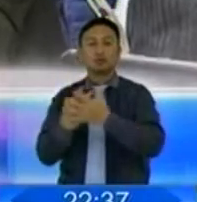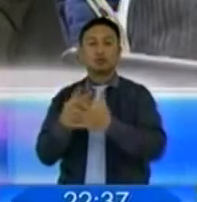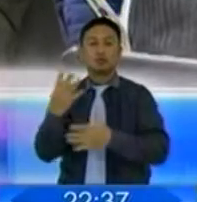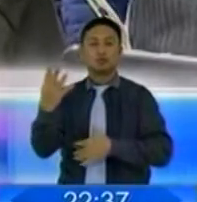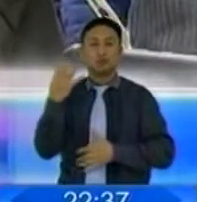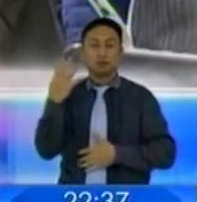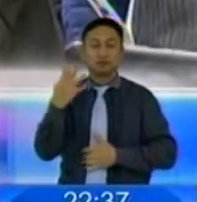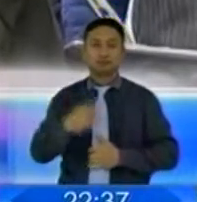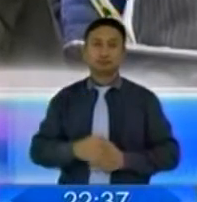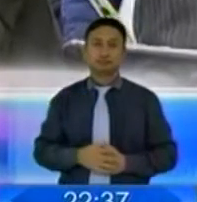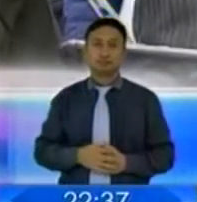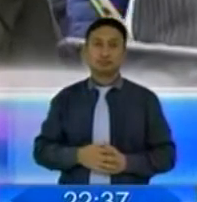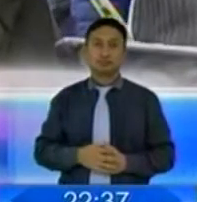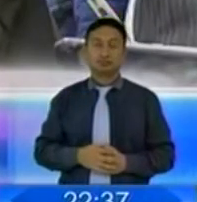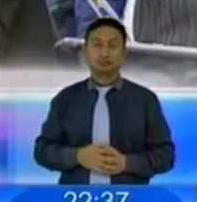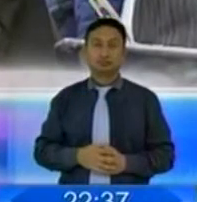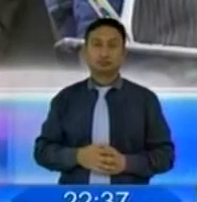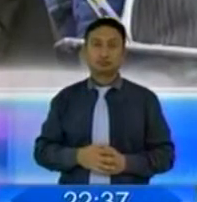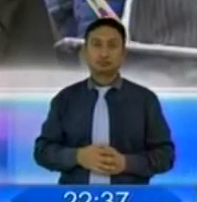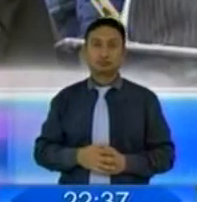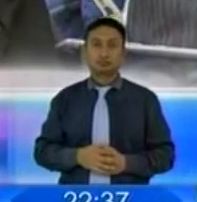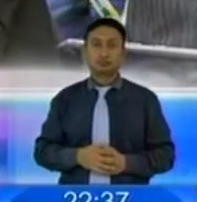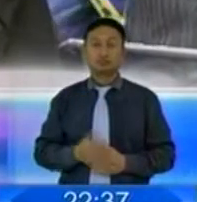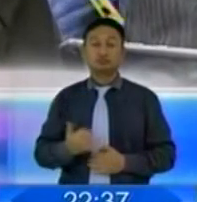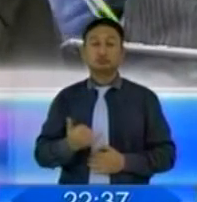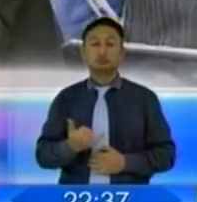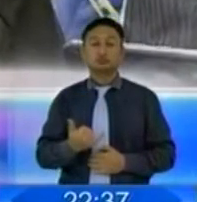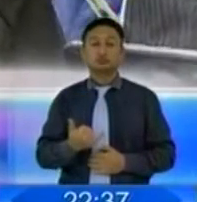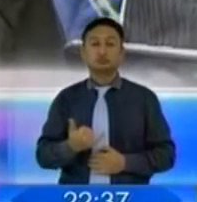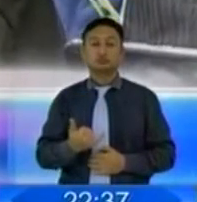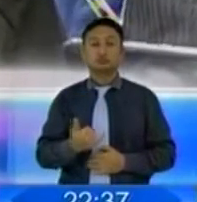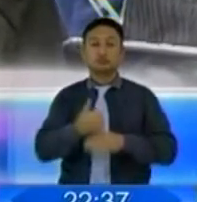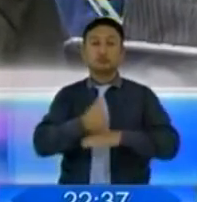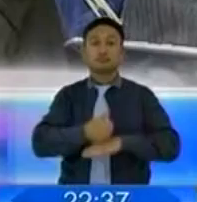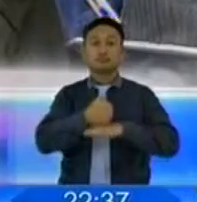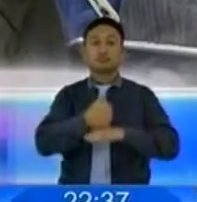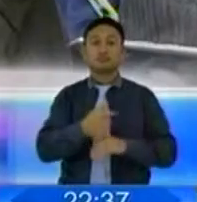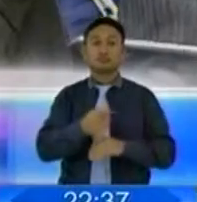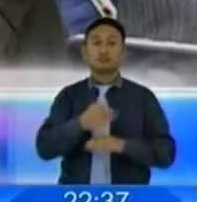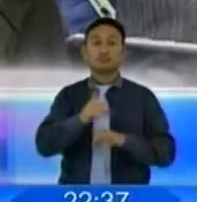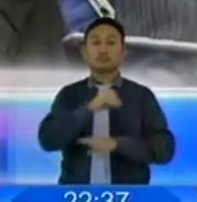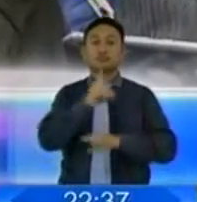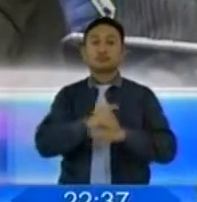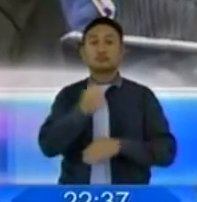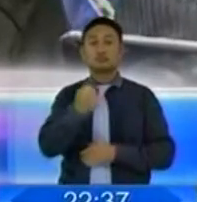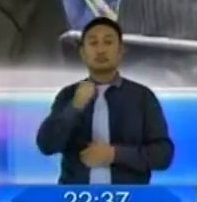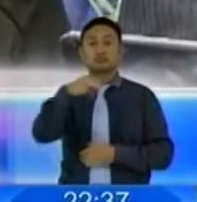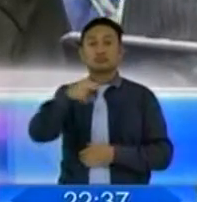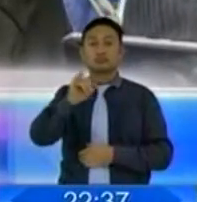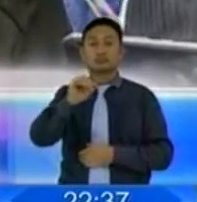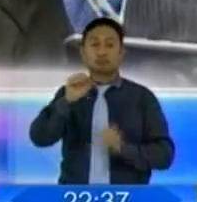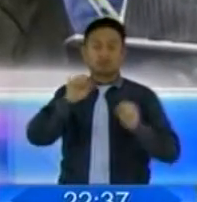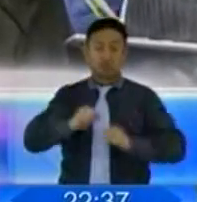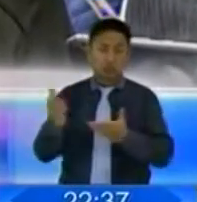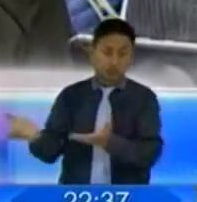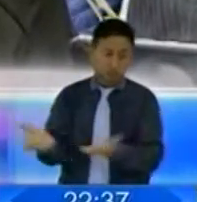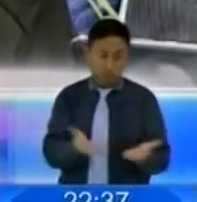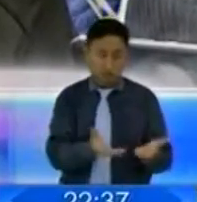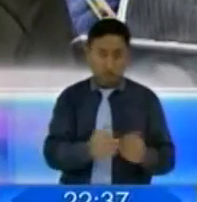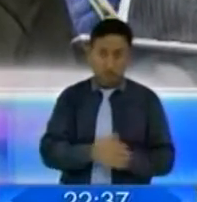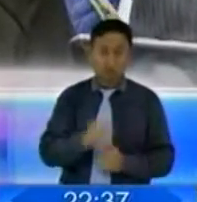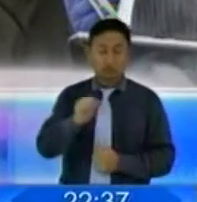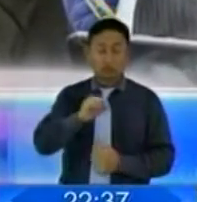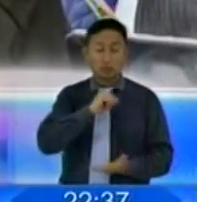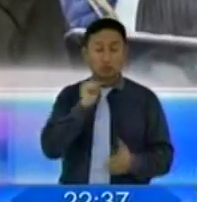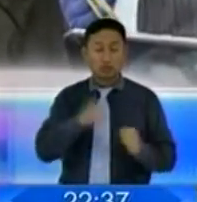varones número 4, a lo cual muy gentilemente el general Moncayo, director de SNAI, ha abierto las puertas a que eso sí